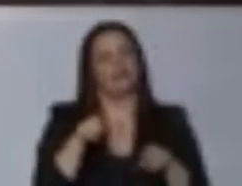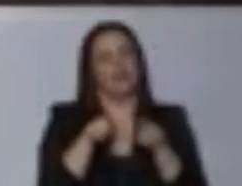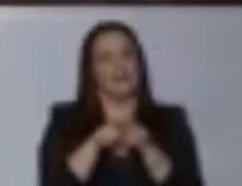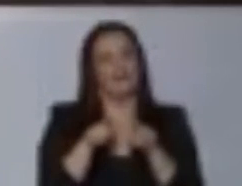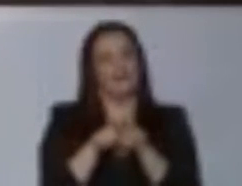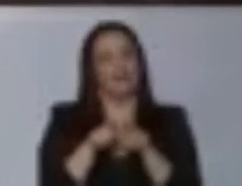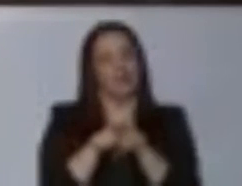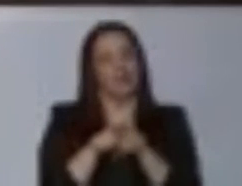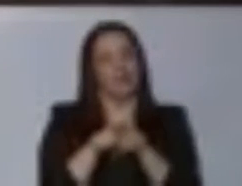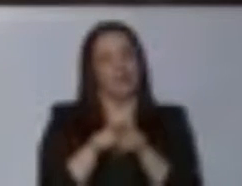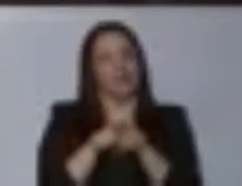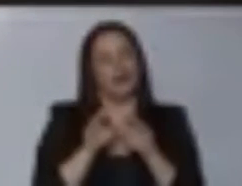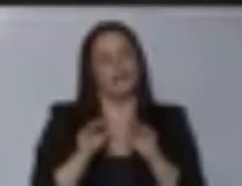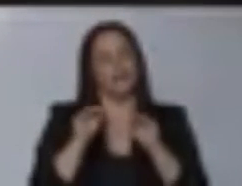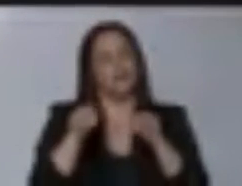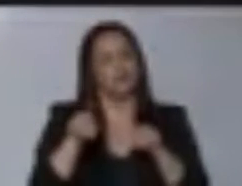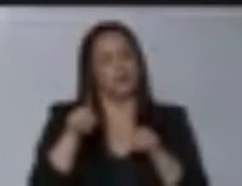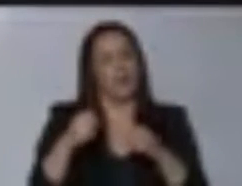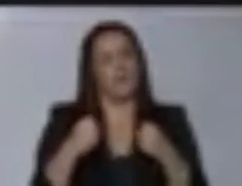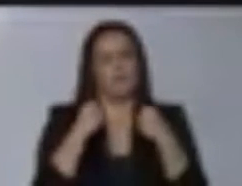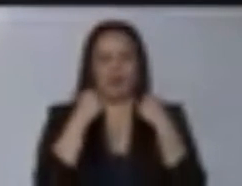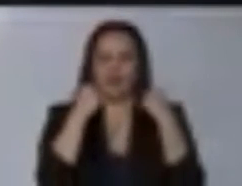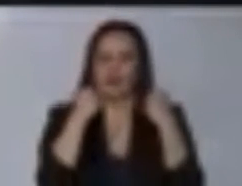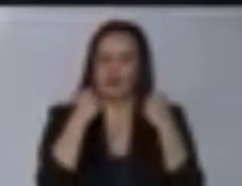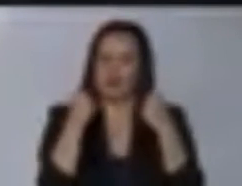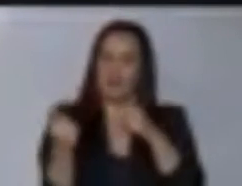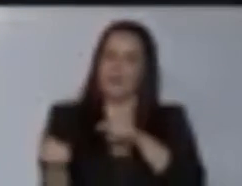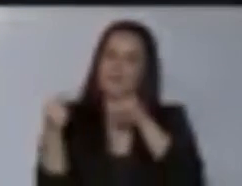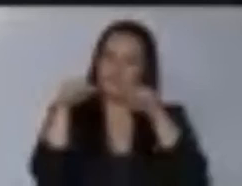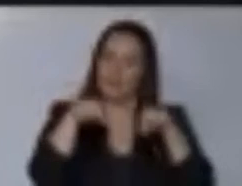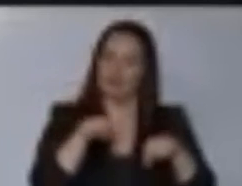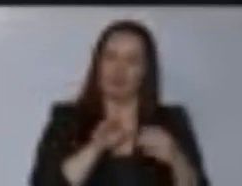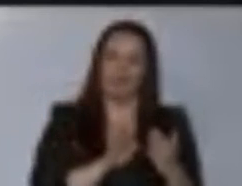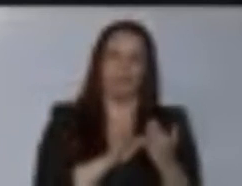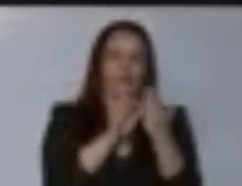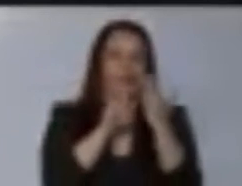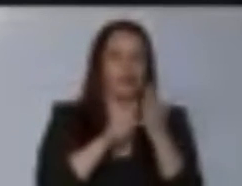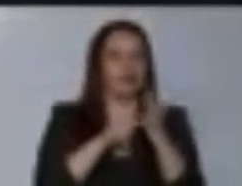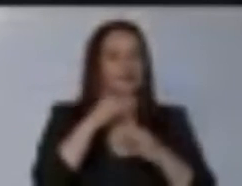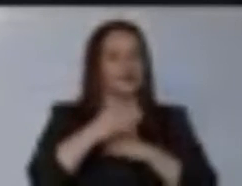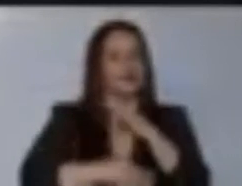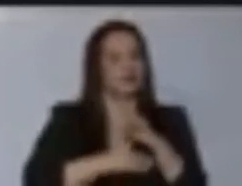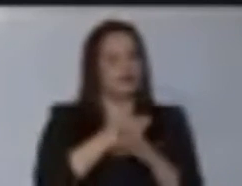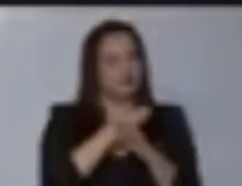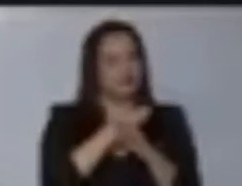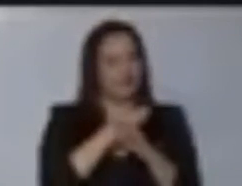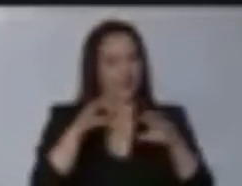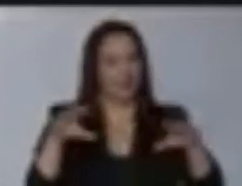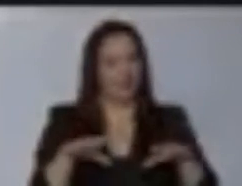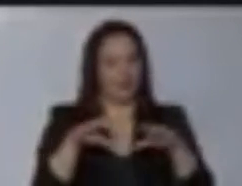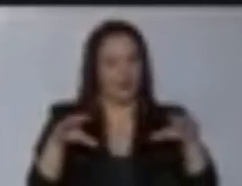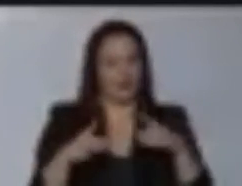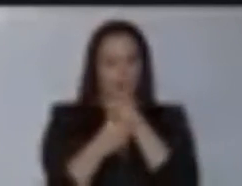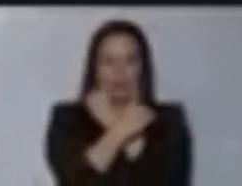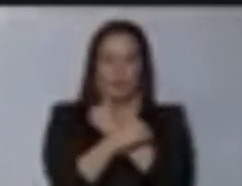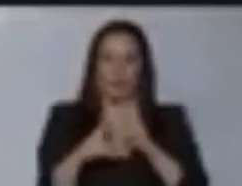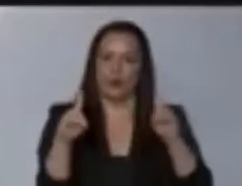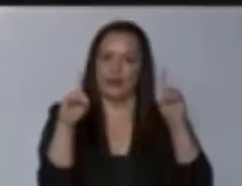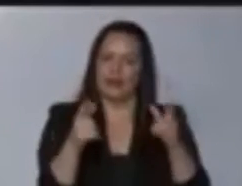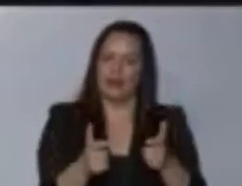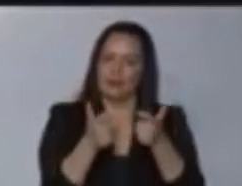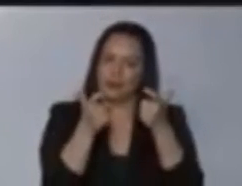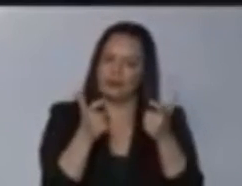de venir a enfrentarse a este tipo de eventos democráticos que enriquecen